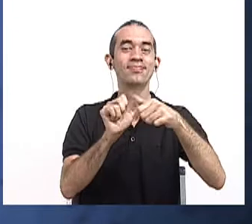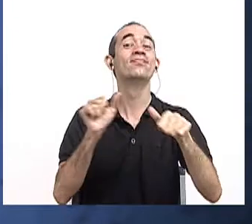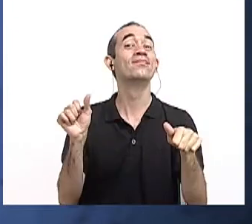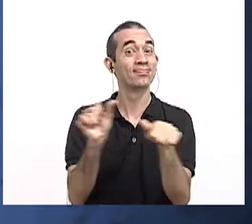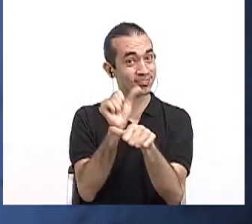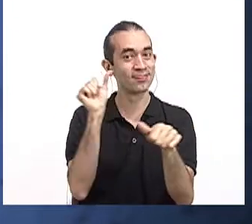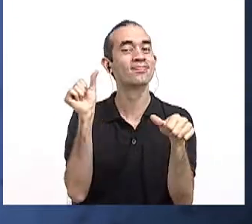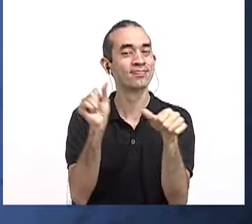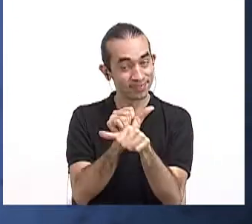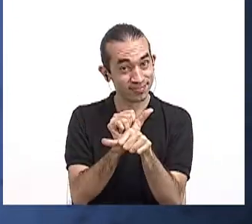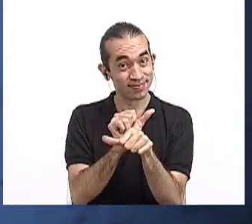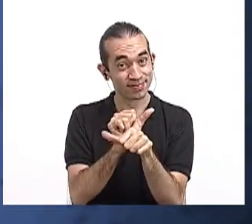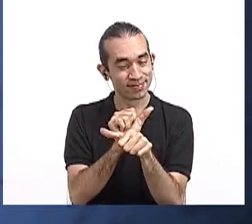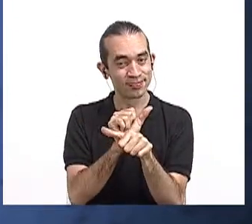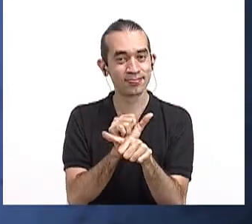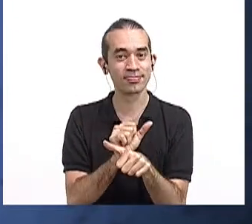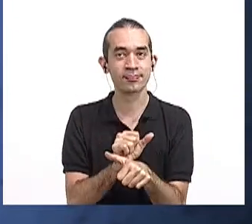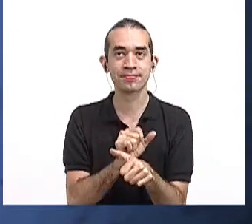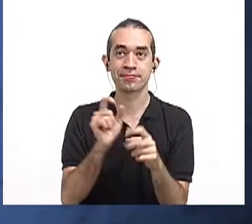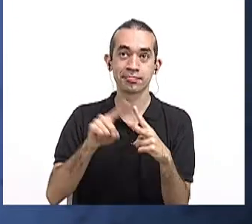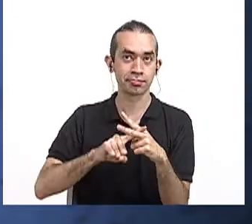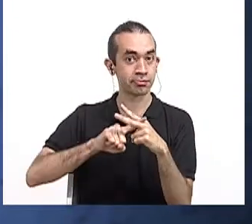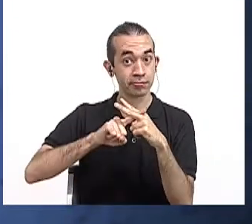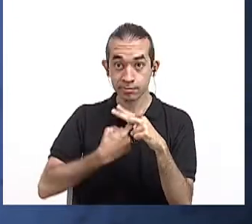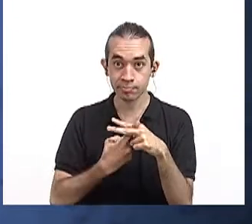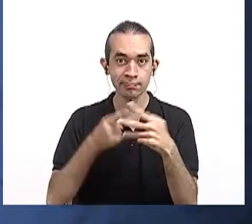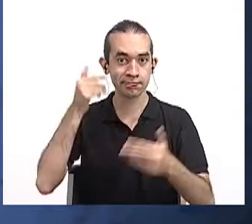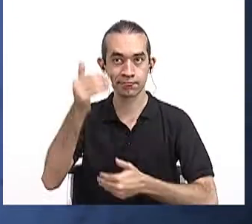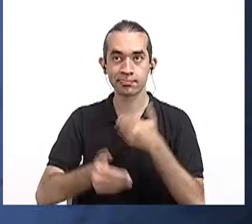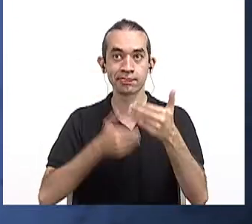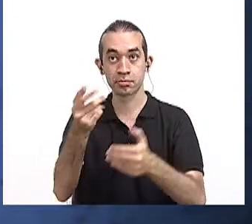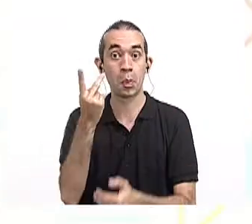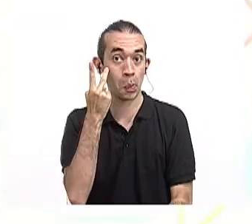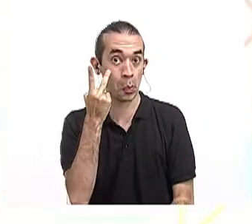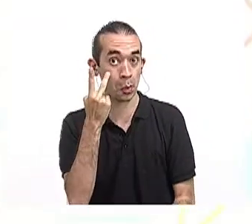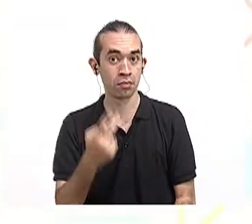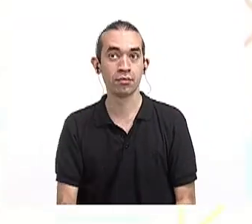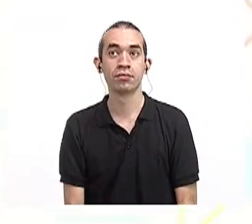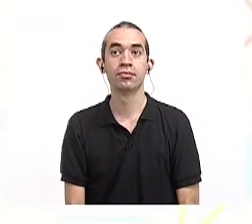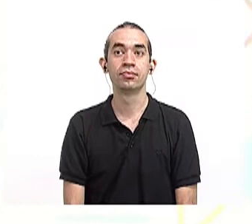fracciones algebraicas. Iniciemos el proceso. Veamos.